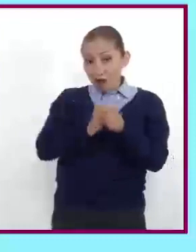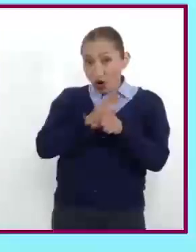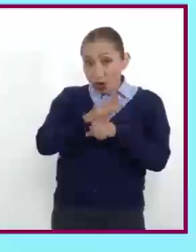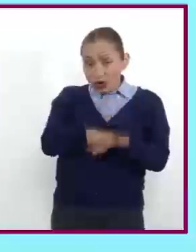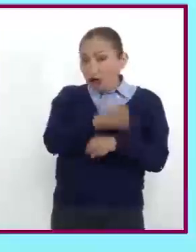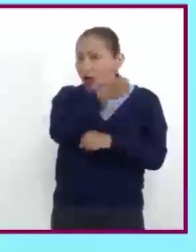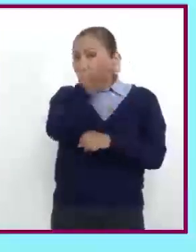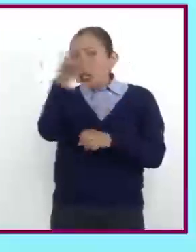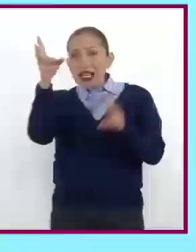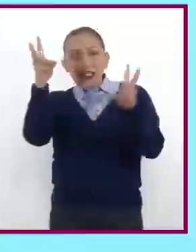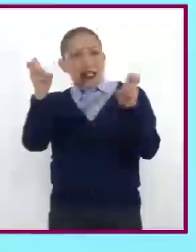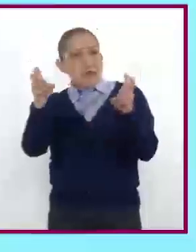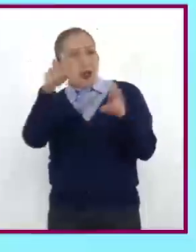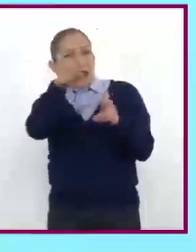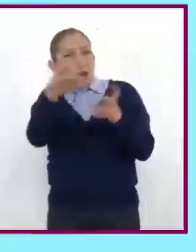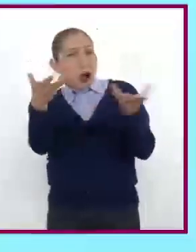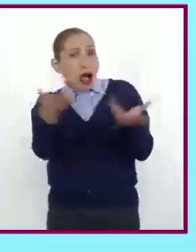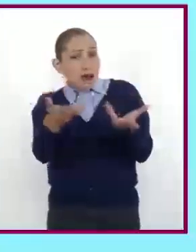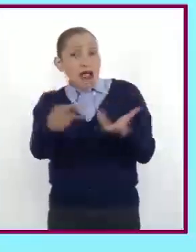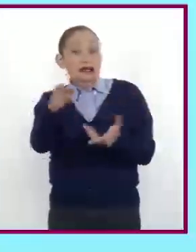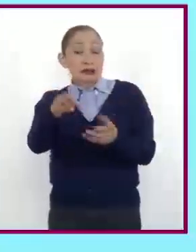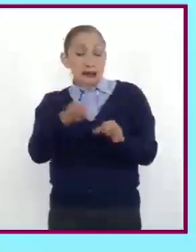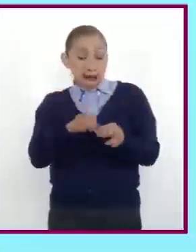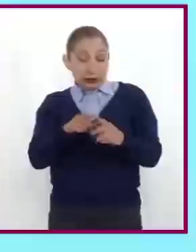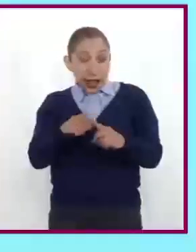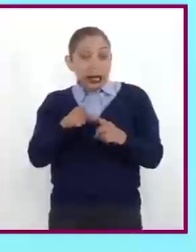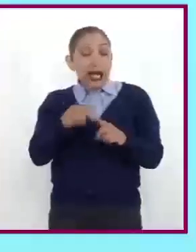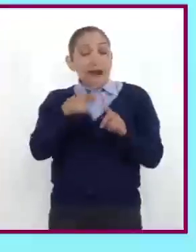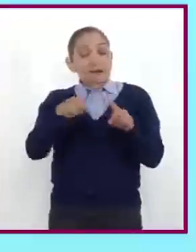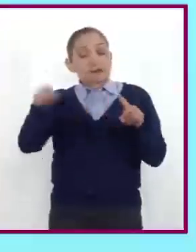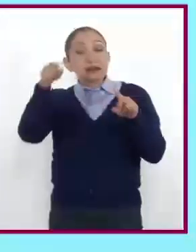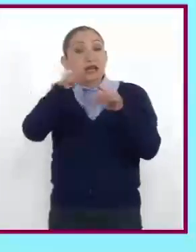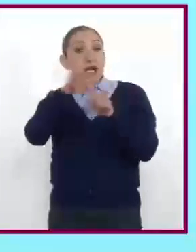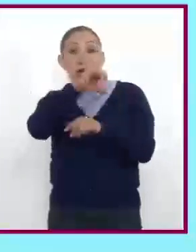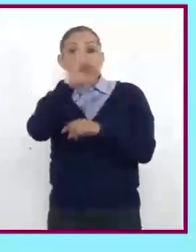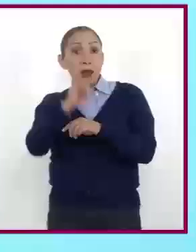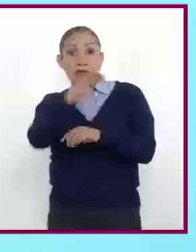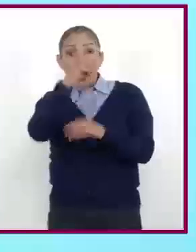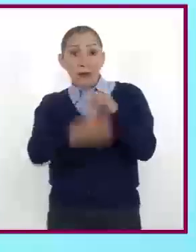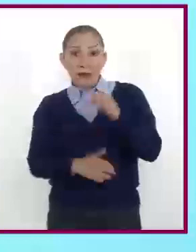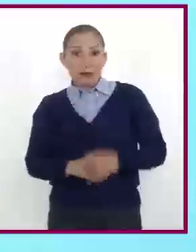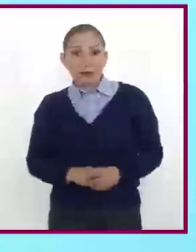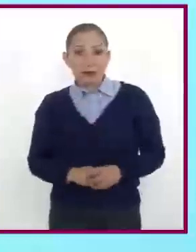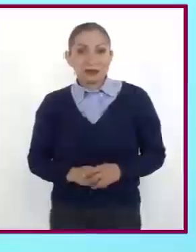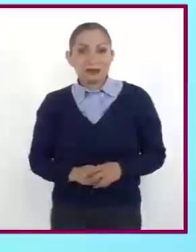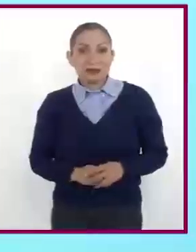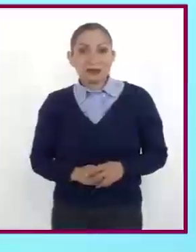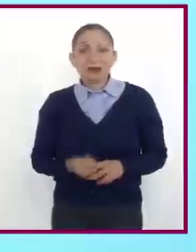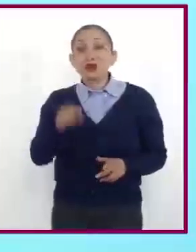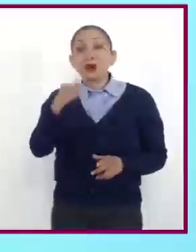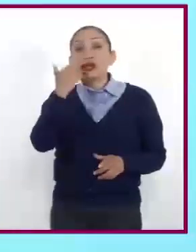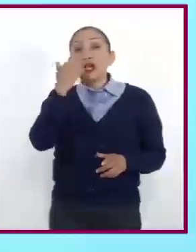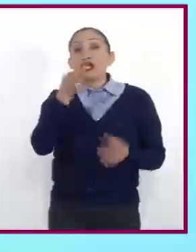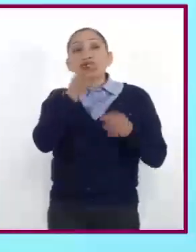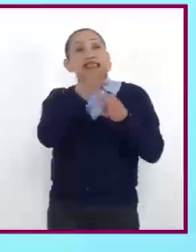de cualquier tema que indaguen es una tarea cíclica y nunca acabada. Y si quieren dar a conocer algún